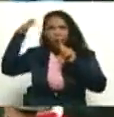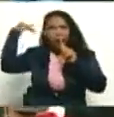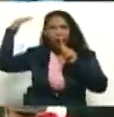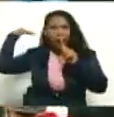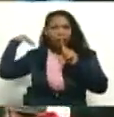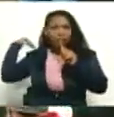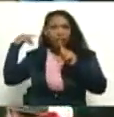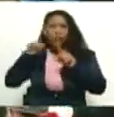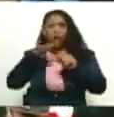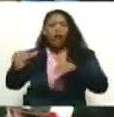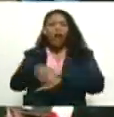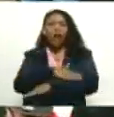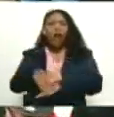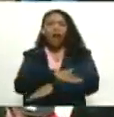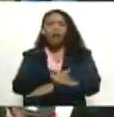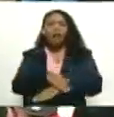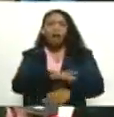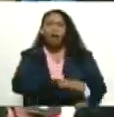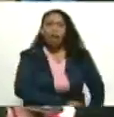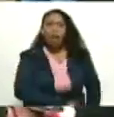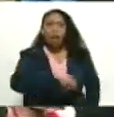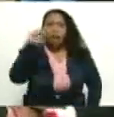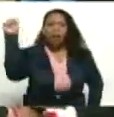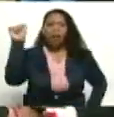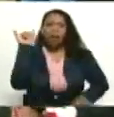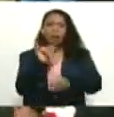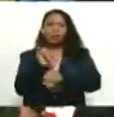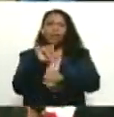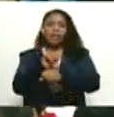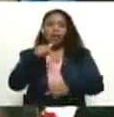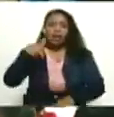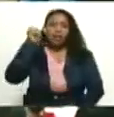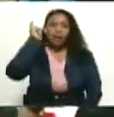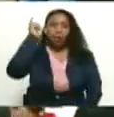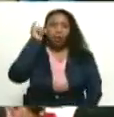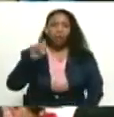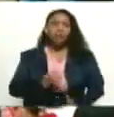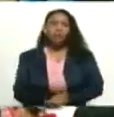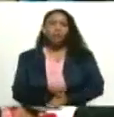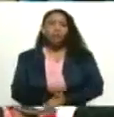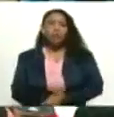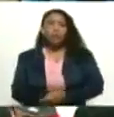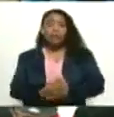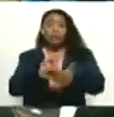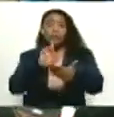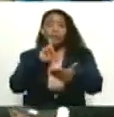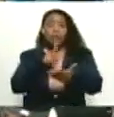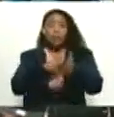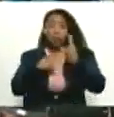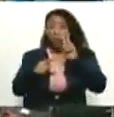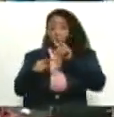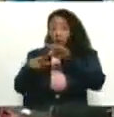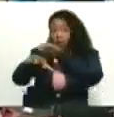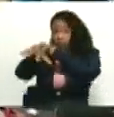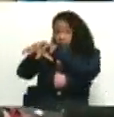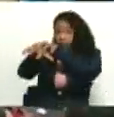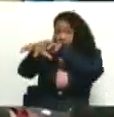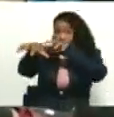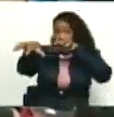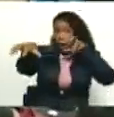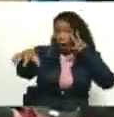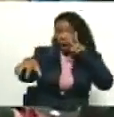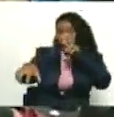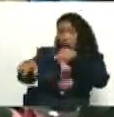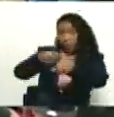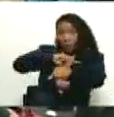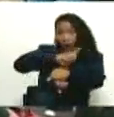En la avenida Libertador de San Felipe. Y al final llegamos allá y yo vi ese gentío, ¿no? Y vi la